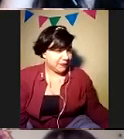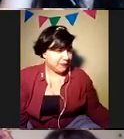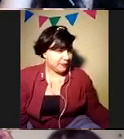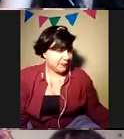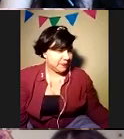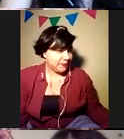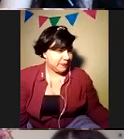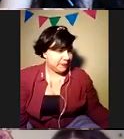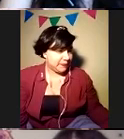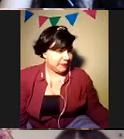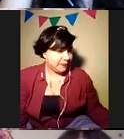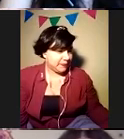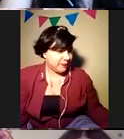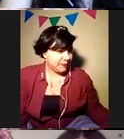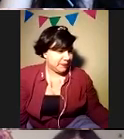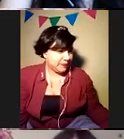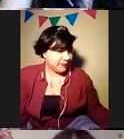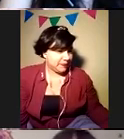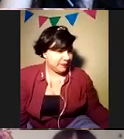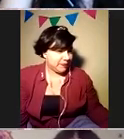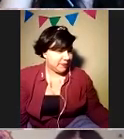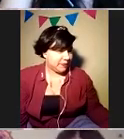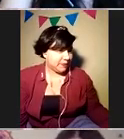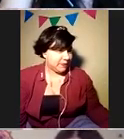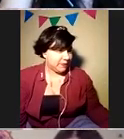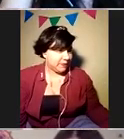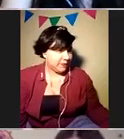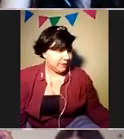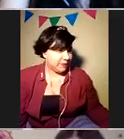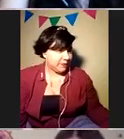cultura de consumo más consciente. Hola Elfa, ¿cómo estás?